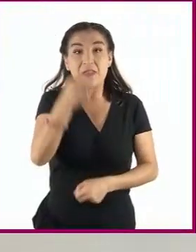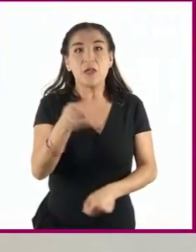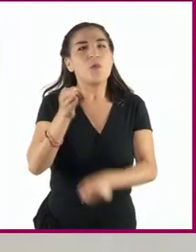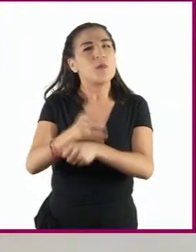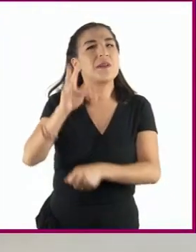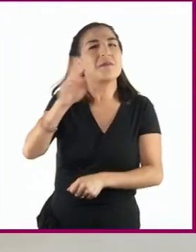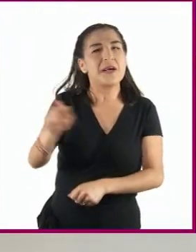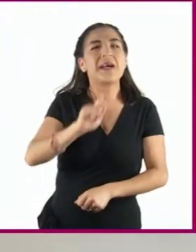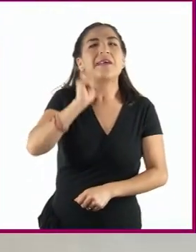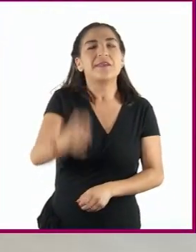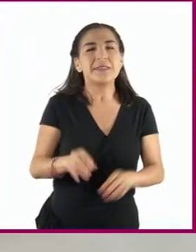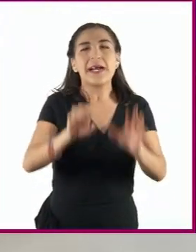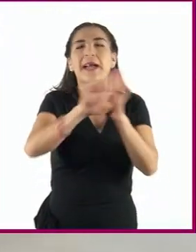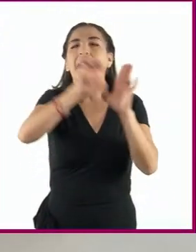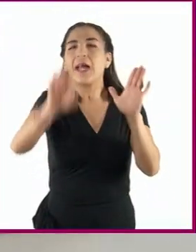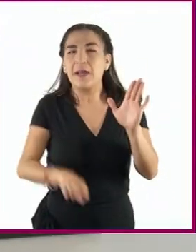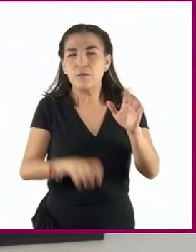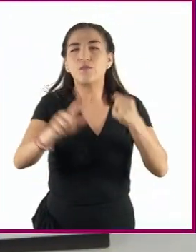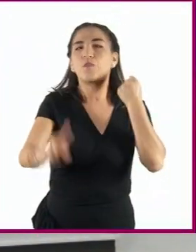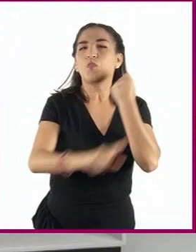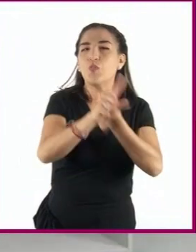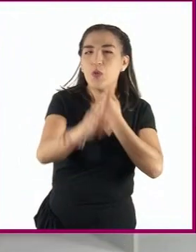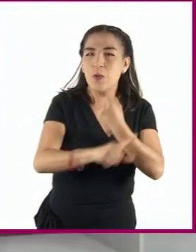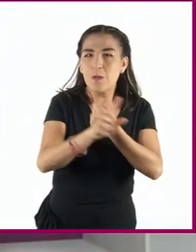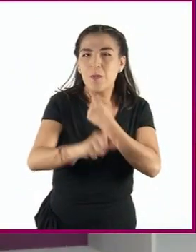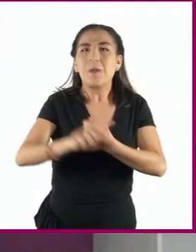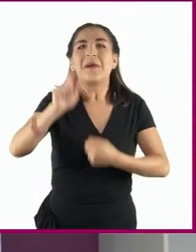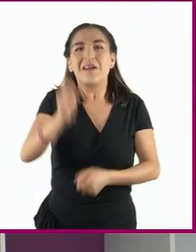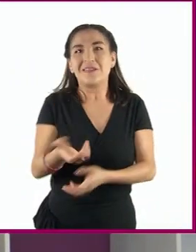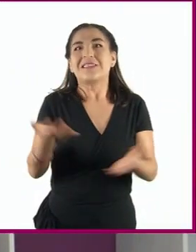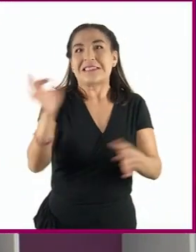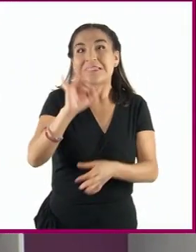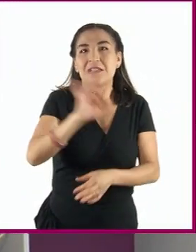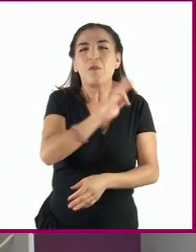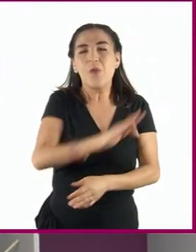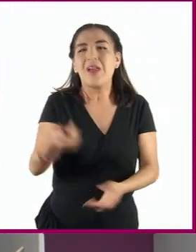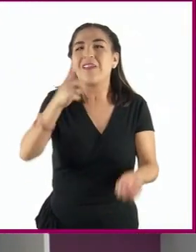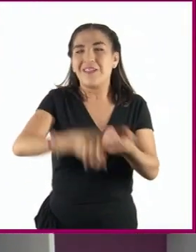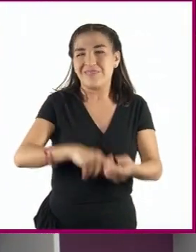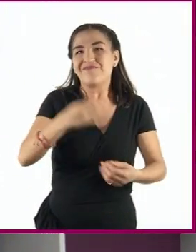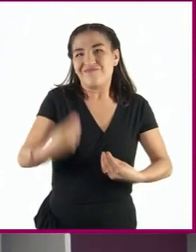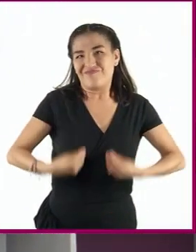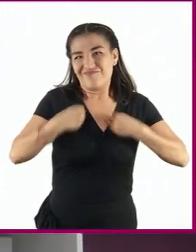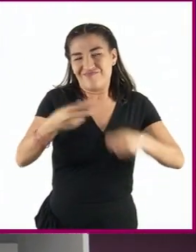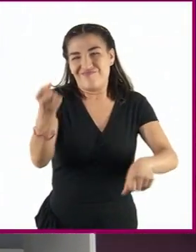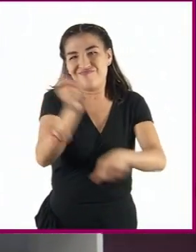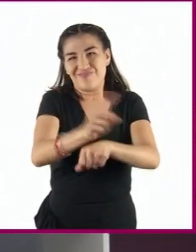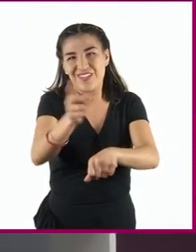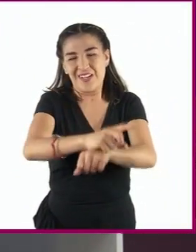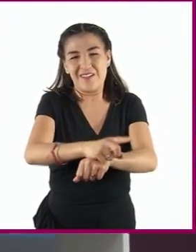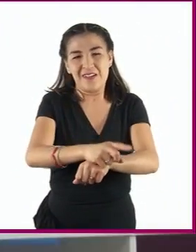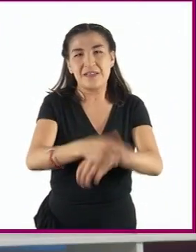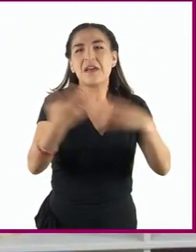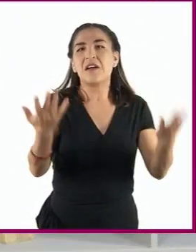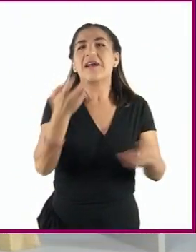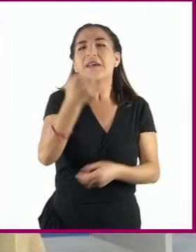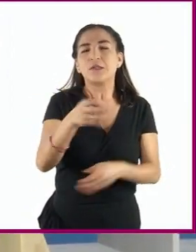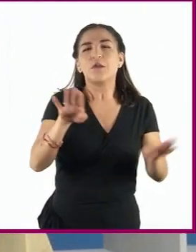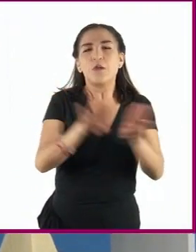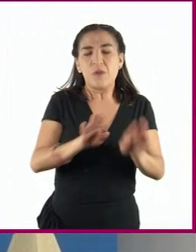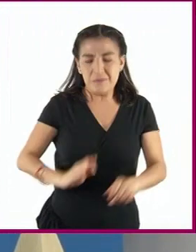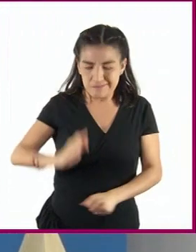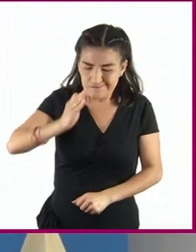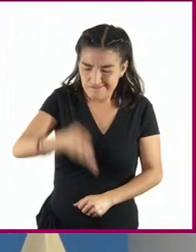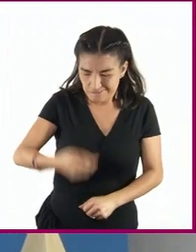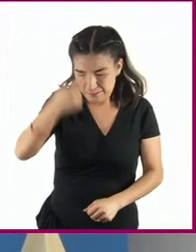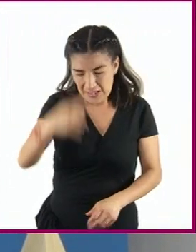un claro ejemplo de una problemática que se puede presentar en la vida cotidiana, accediendo ambos a dar solución